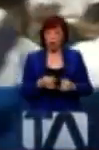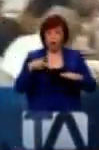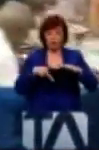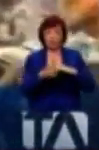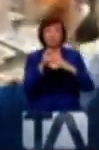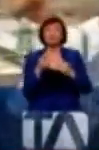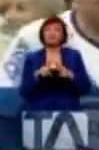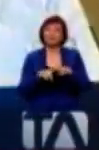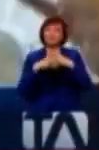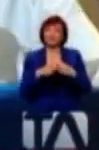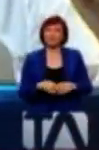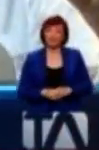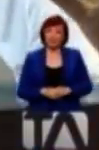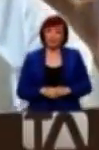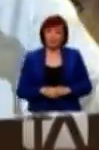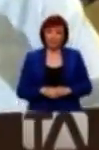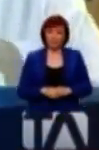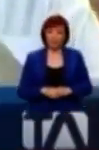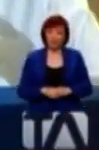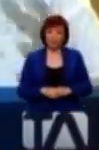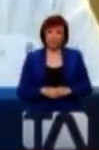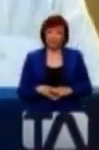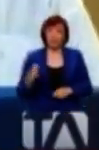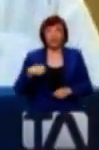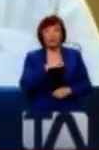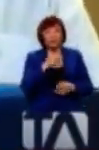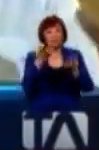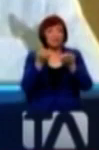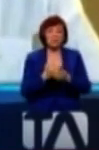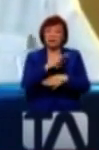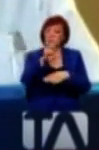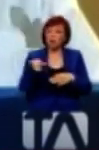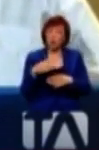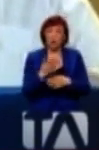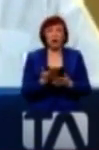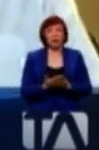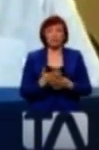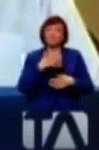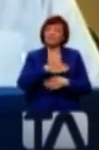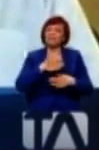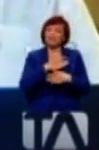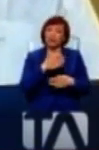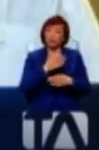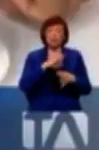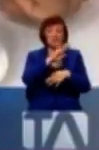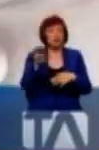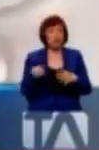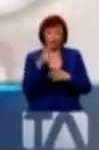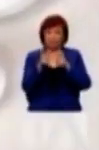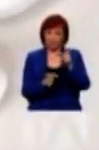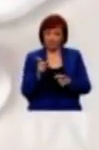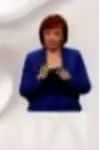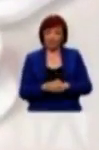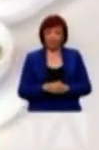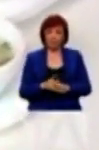de Convenciones de la ciudad. Que redunde en provecho y en favor de todos los ecuatorianos y los guayaquileños. Hasta el